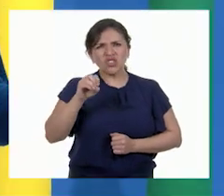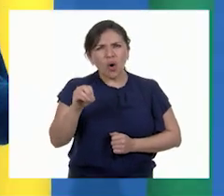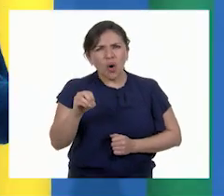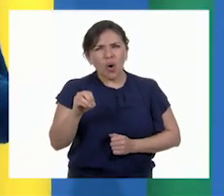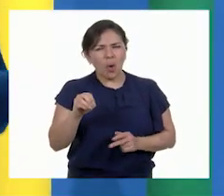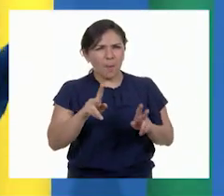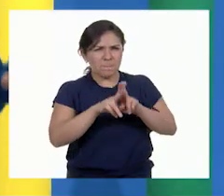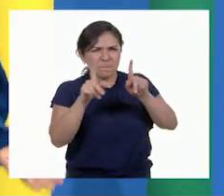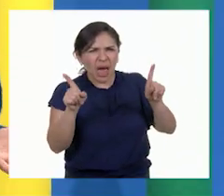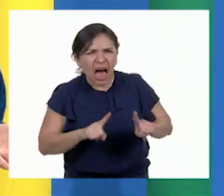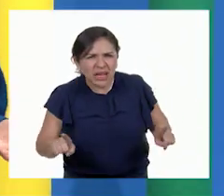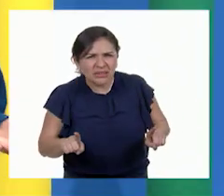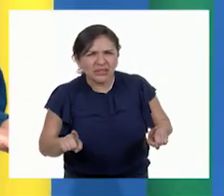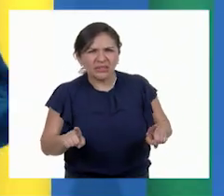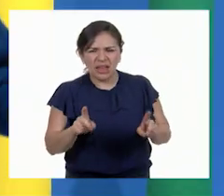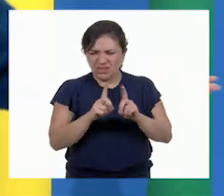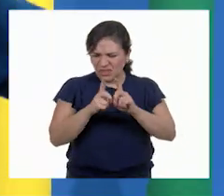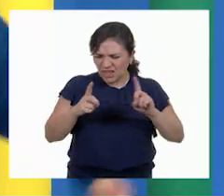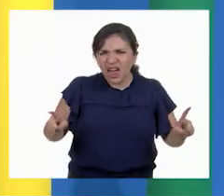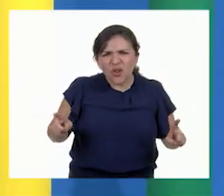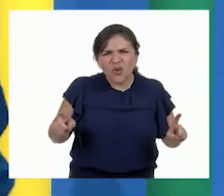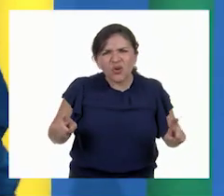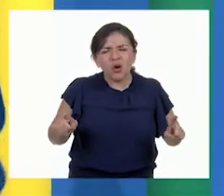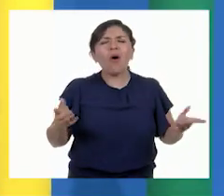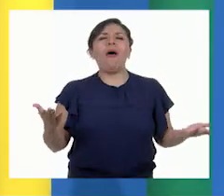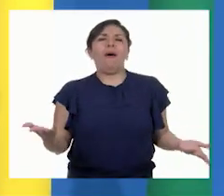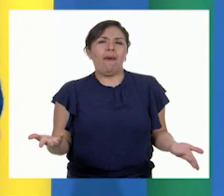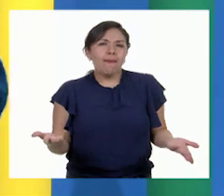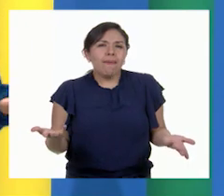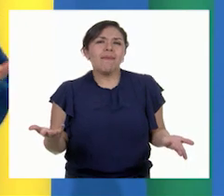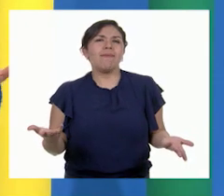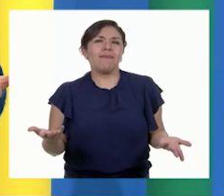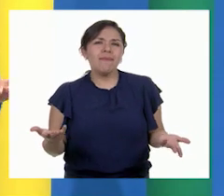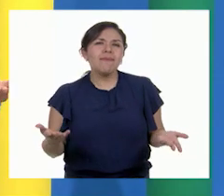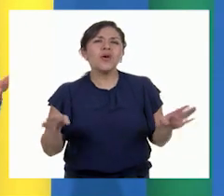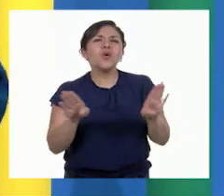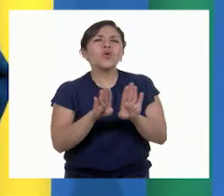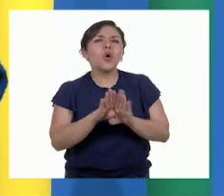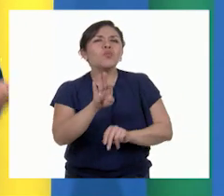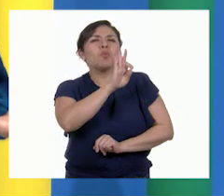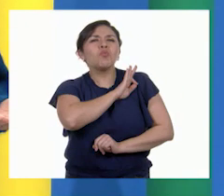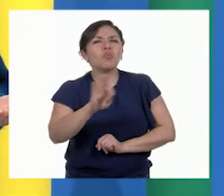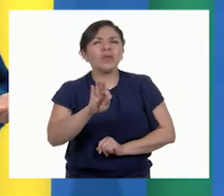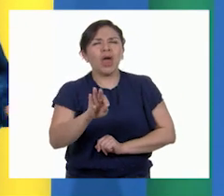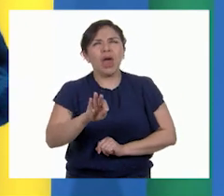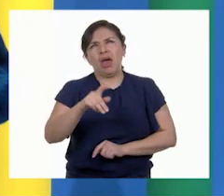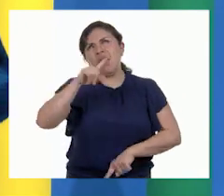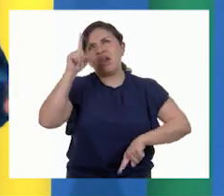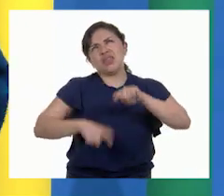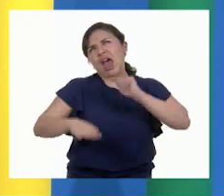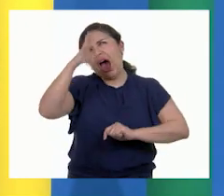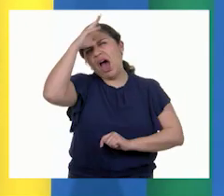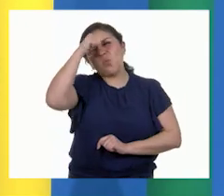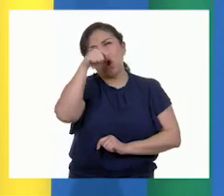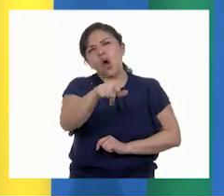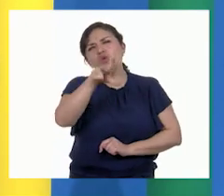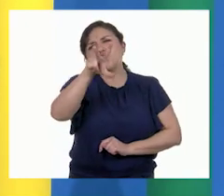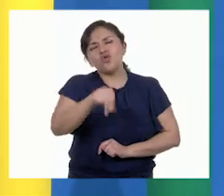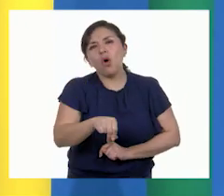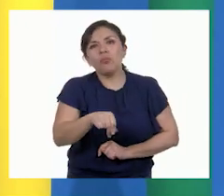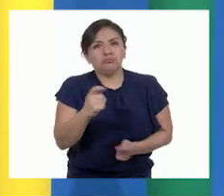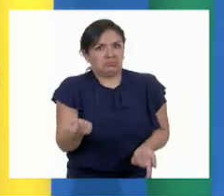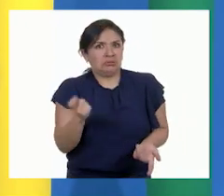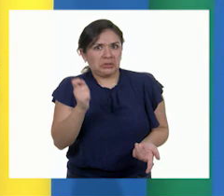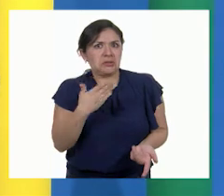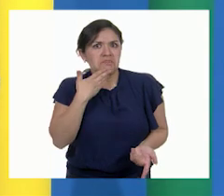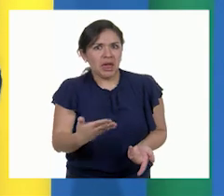¿Paz y desarrollo? Pues claro. ¿Quién podría estar en desacuerdo con estos objetivos? Si